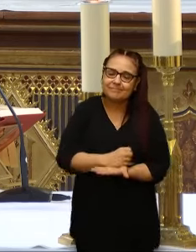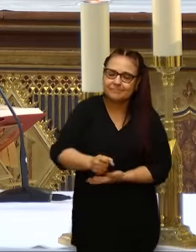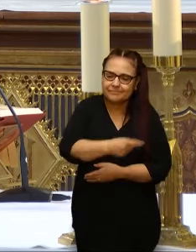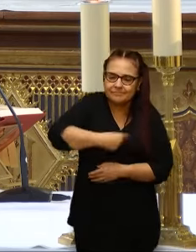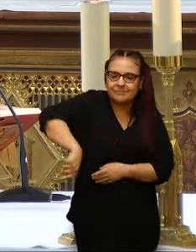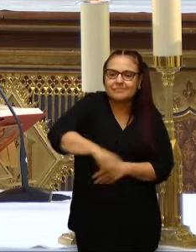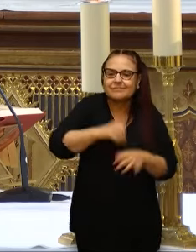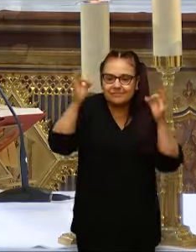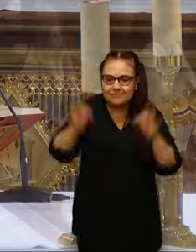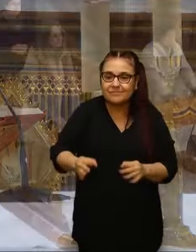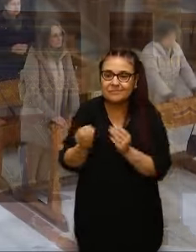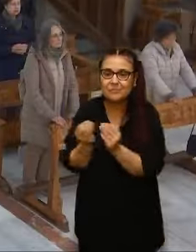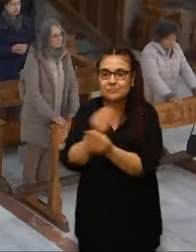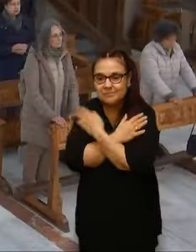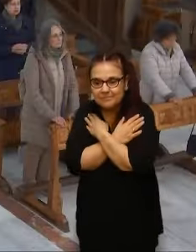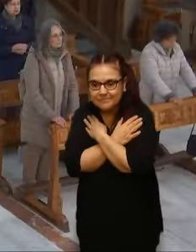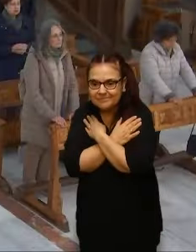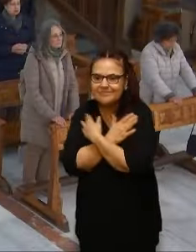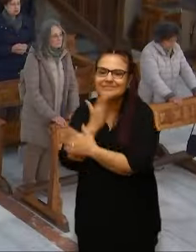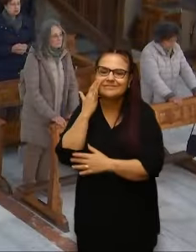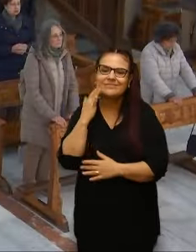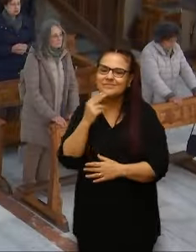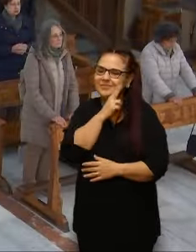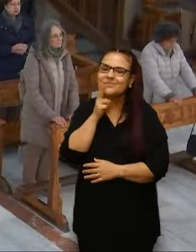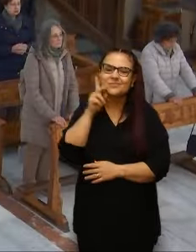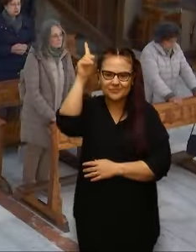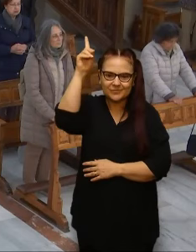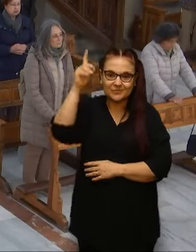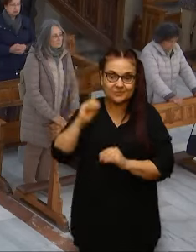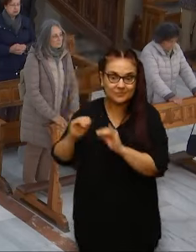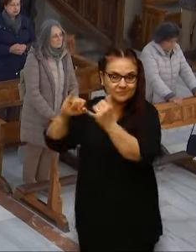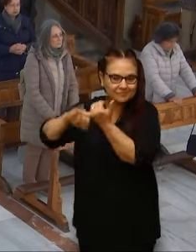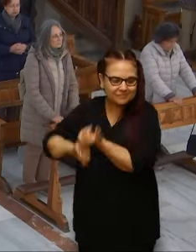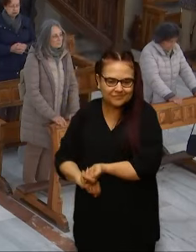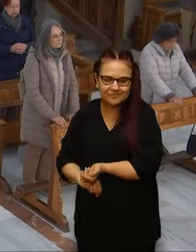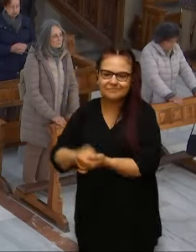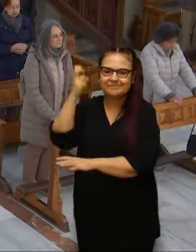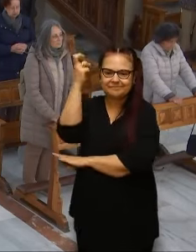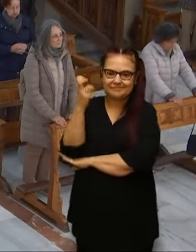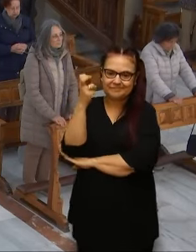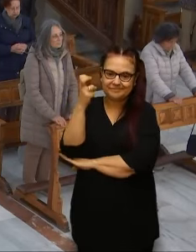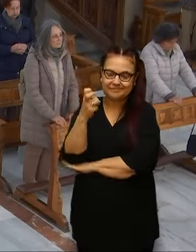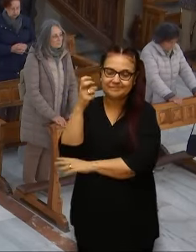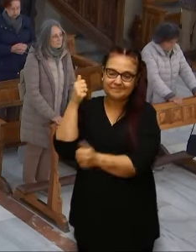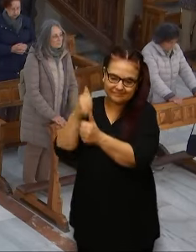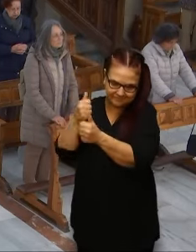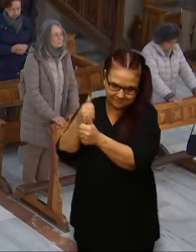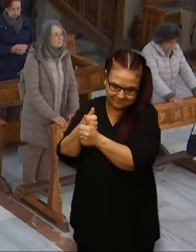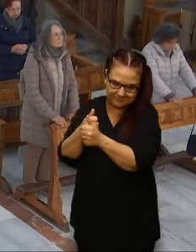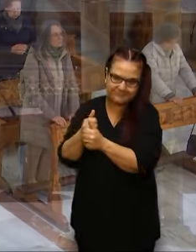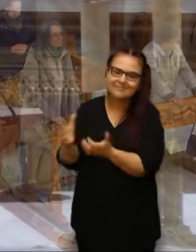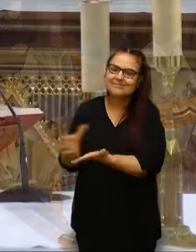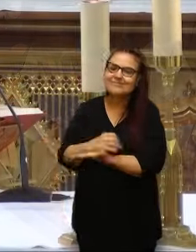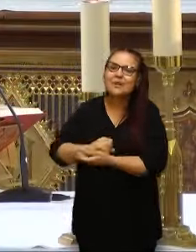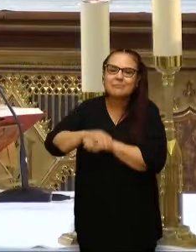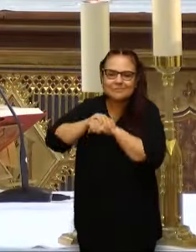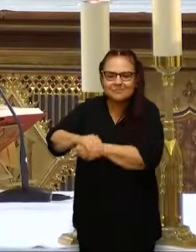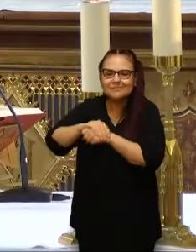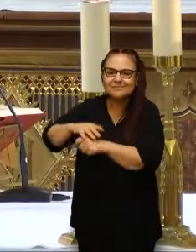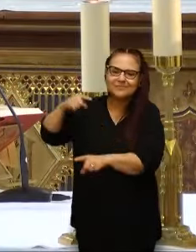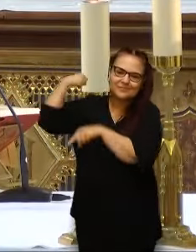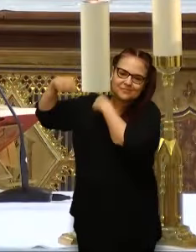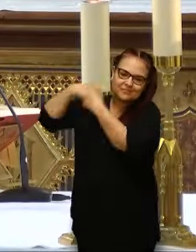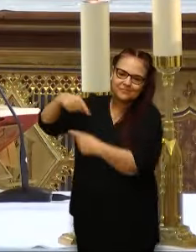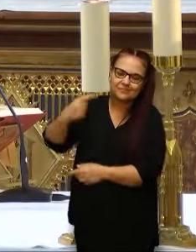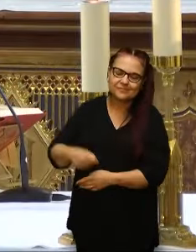nosotros y así con María, la Virgen Madre de Dios, su esposo San José, los apóstoles y cuantos vivieron en tu amistad